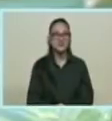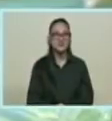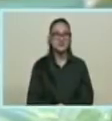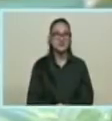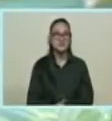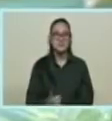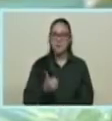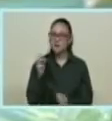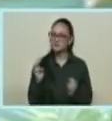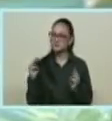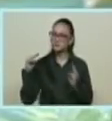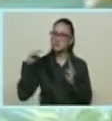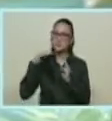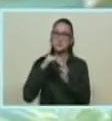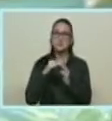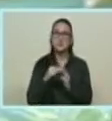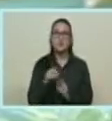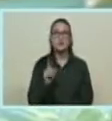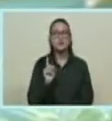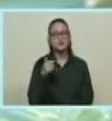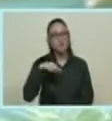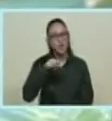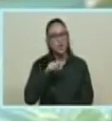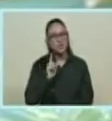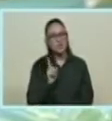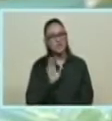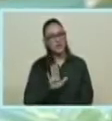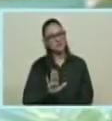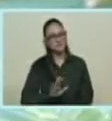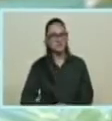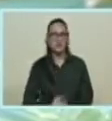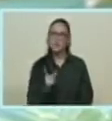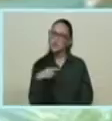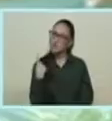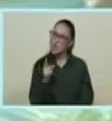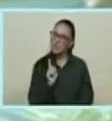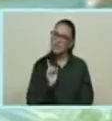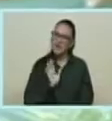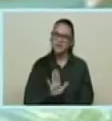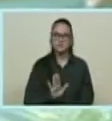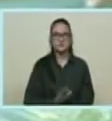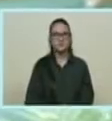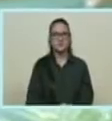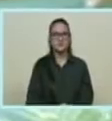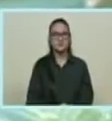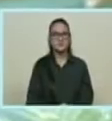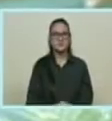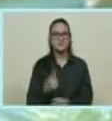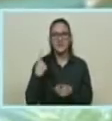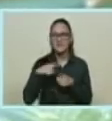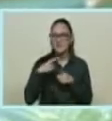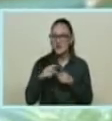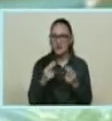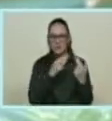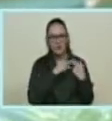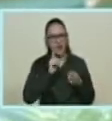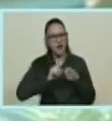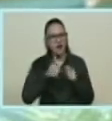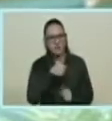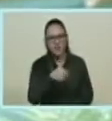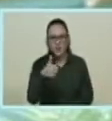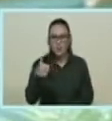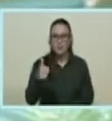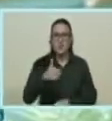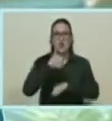de la mente y así tenemos que ser ministros, ministras, compañeros. Aquí hay compañeros de diversas responsabilidades.